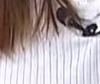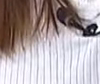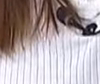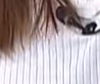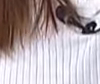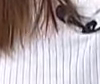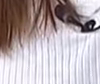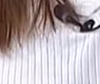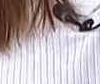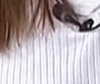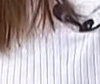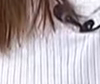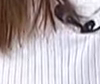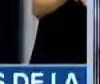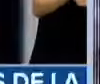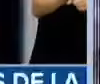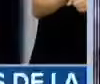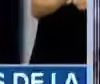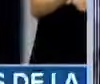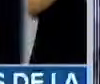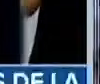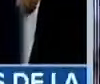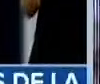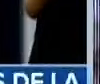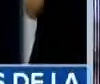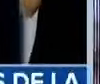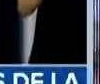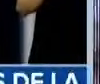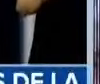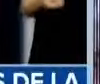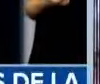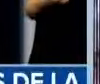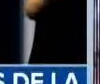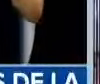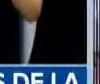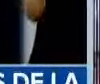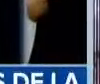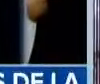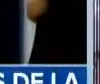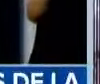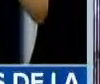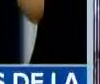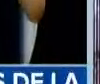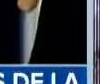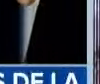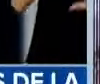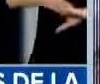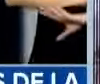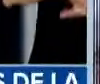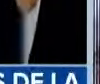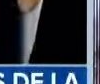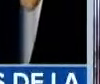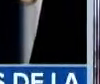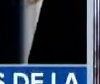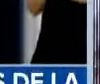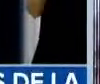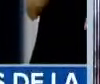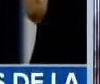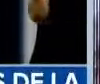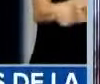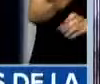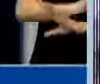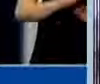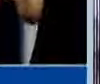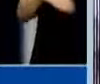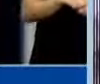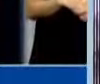es tanto el problema, sino, bueno, la discusión es sobre la orientación política del gobierno. Y sí, yo creo que esa es la discusión